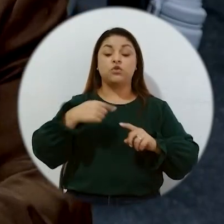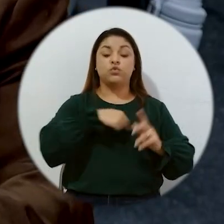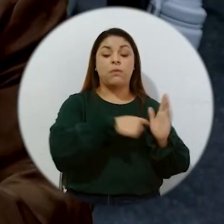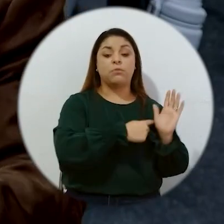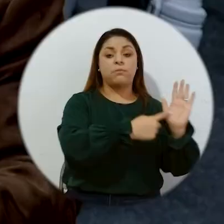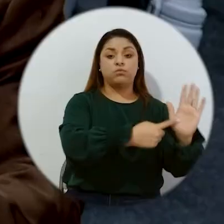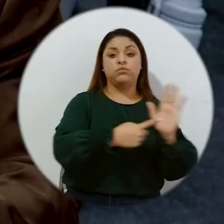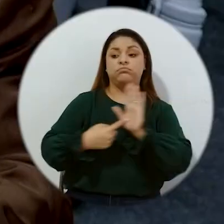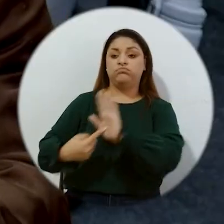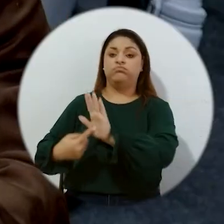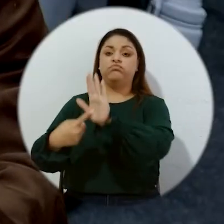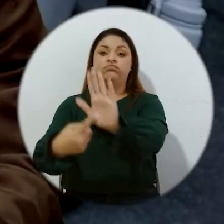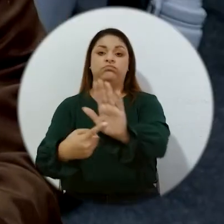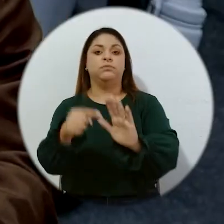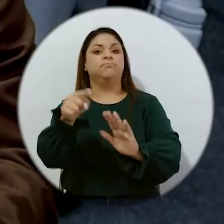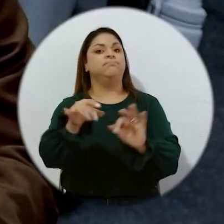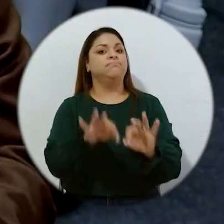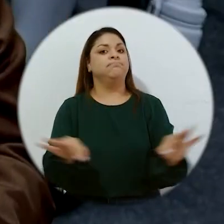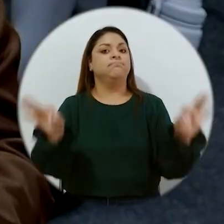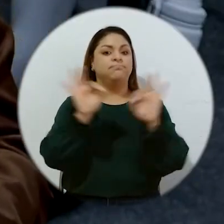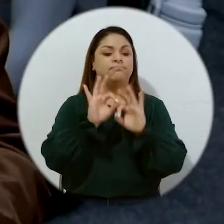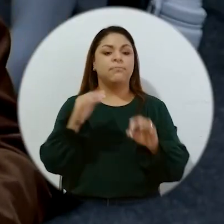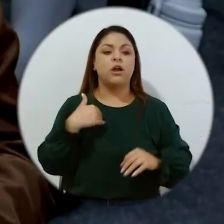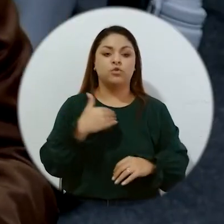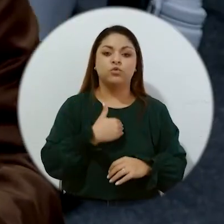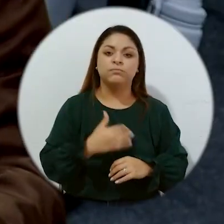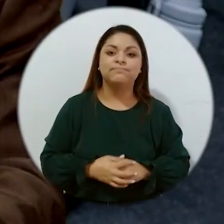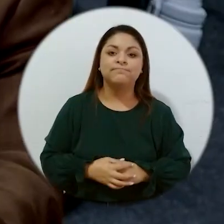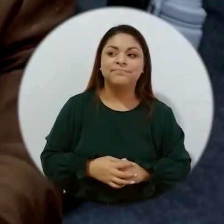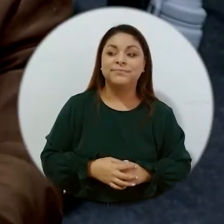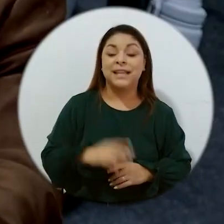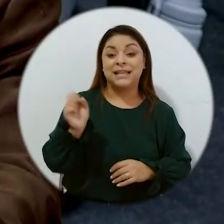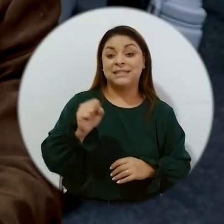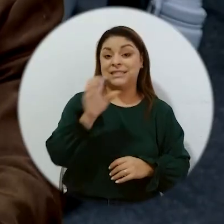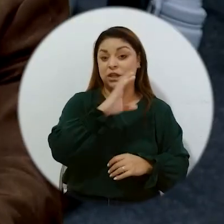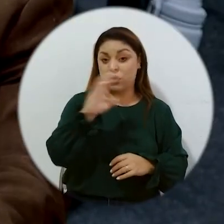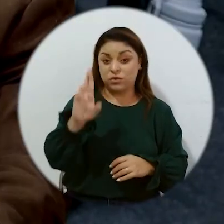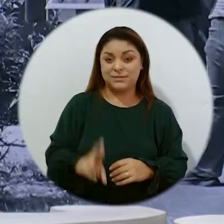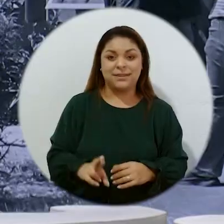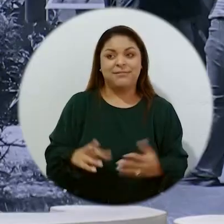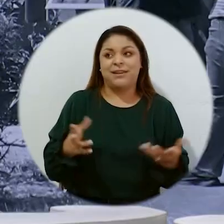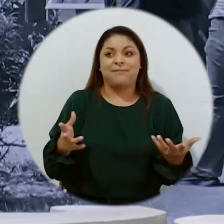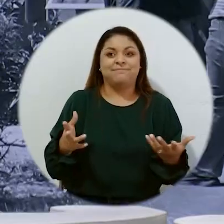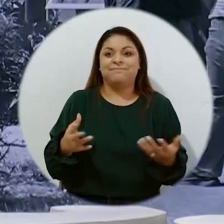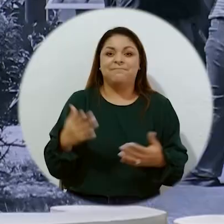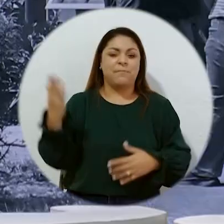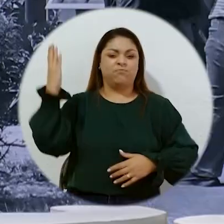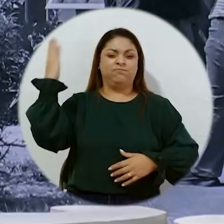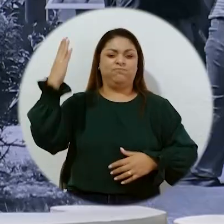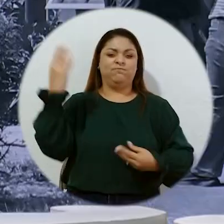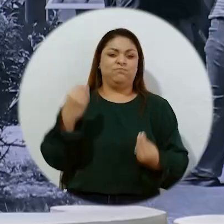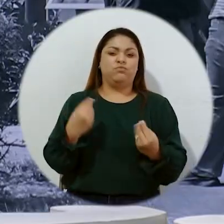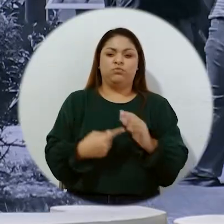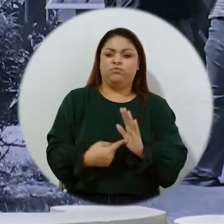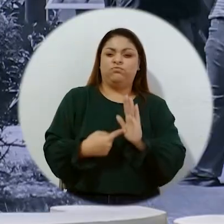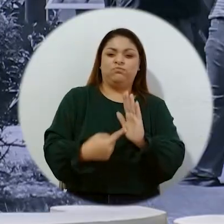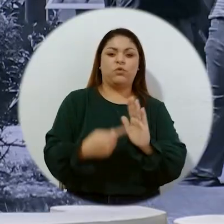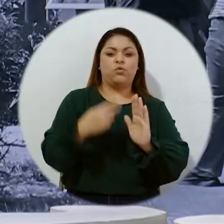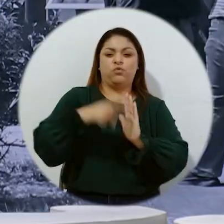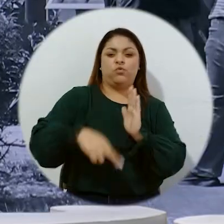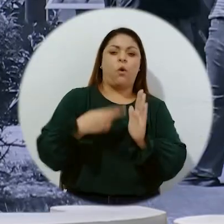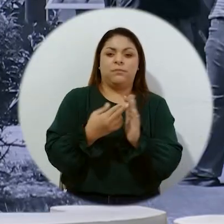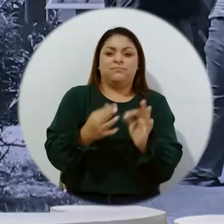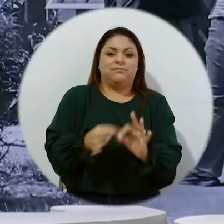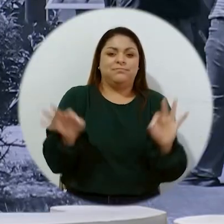mostrarnos y eso es fundamental para nosotros. Sí, Costa Rica tendrá mucho que decir en esta conferencia, tiene un